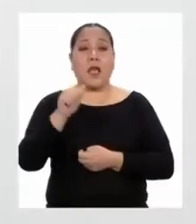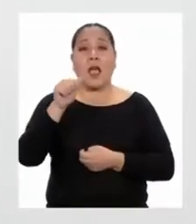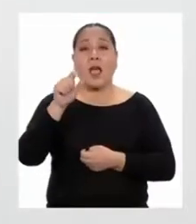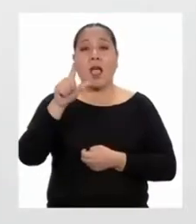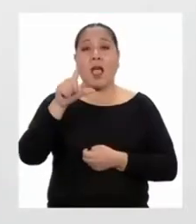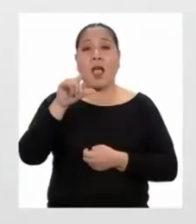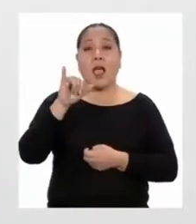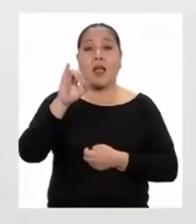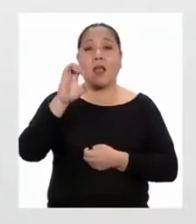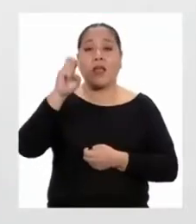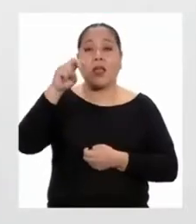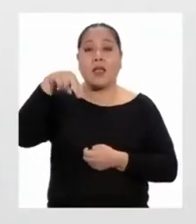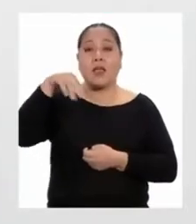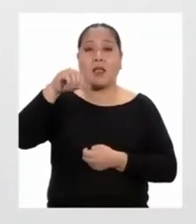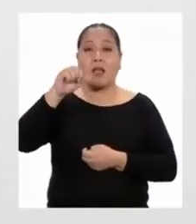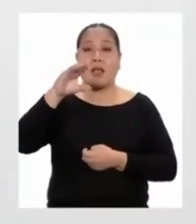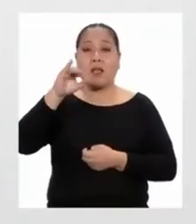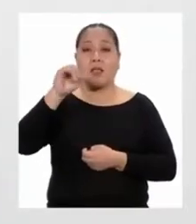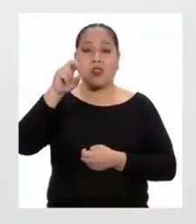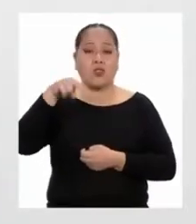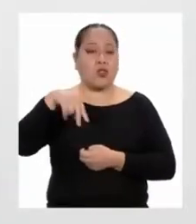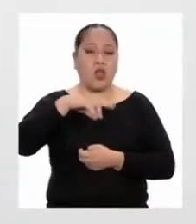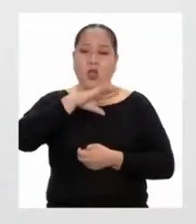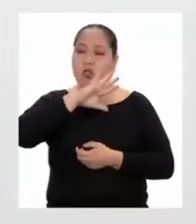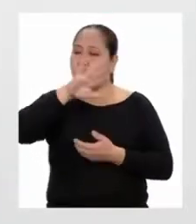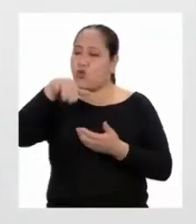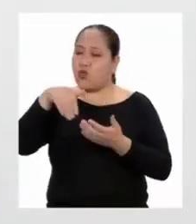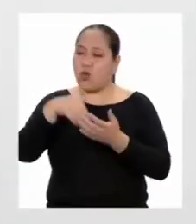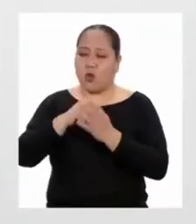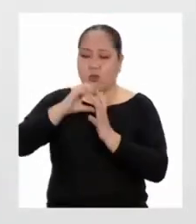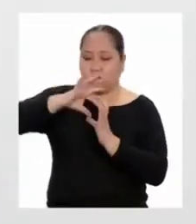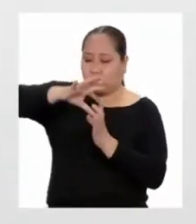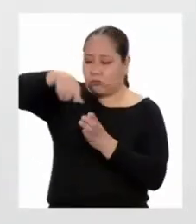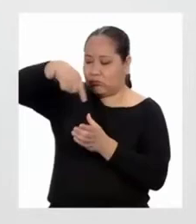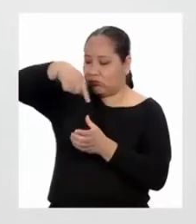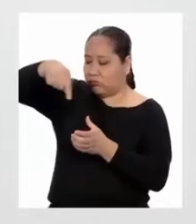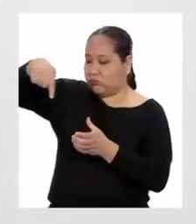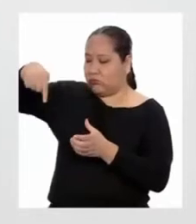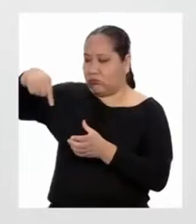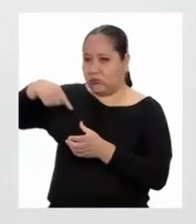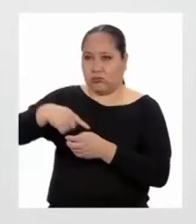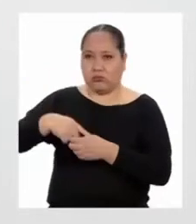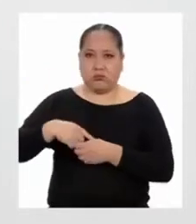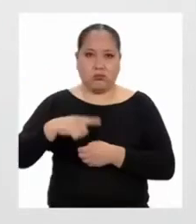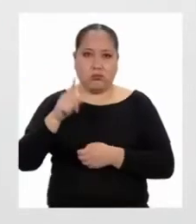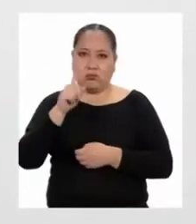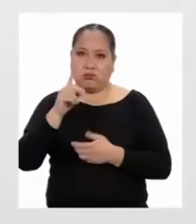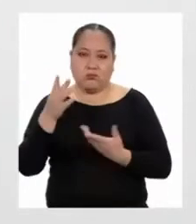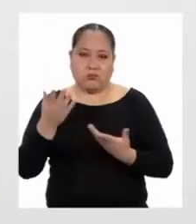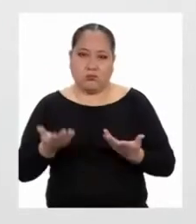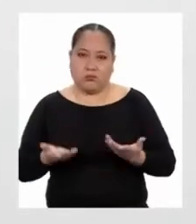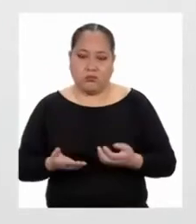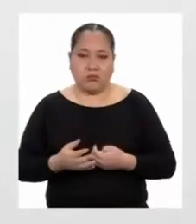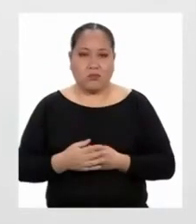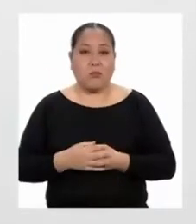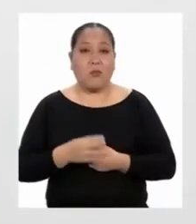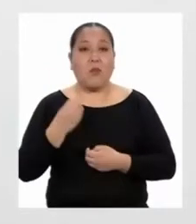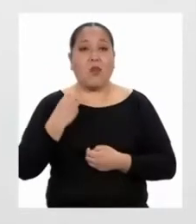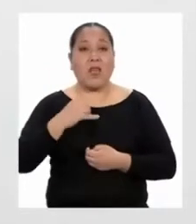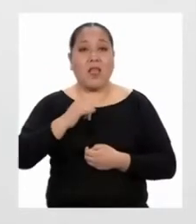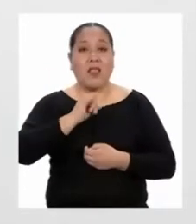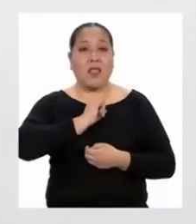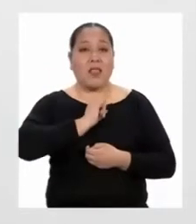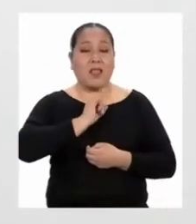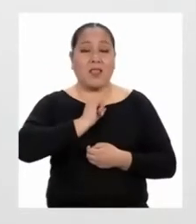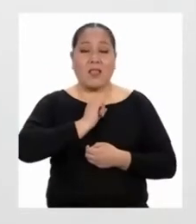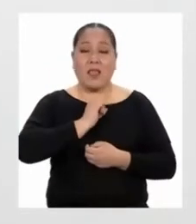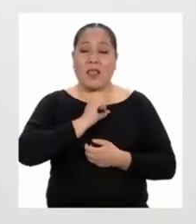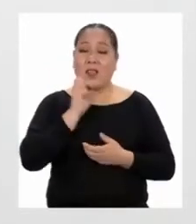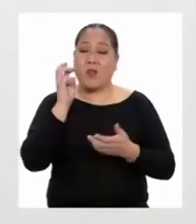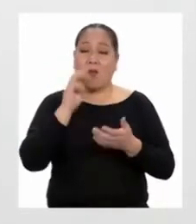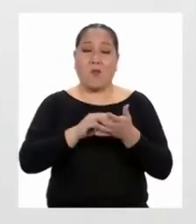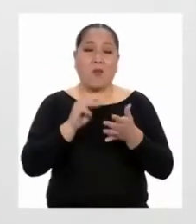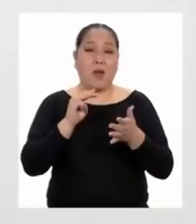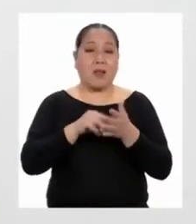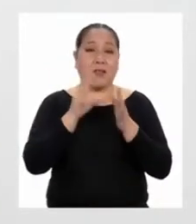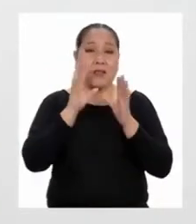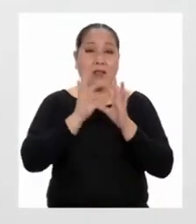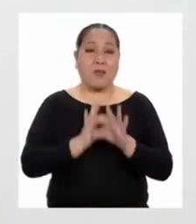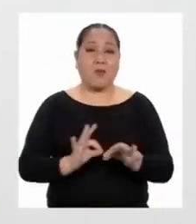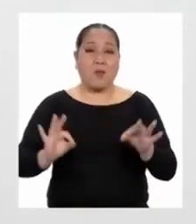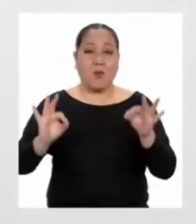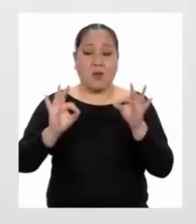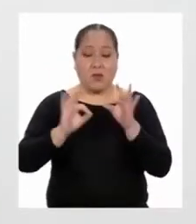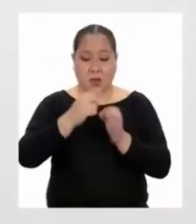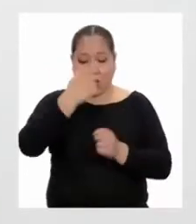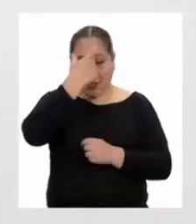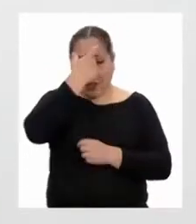alienación sucede en todo el mundo y no debería pasar, pues la identidad es lo más preciado que una